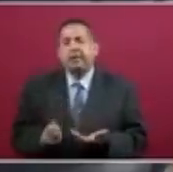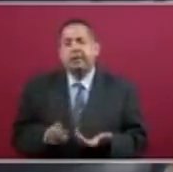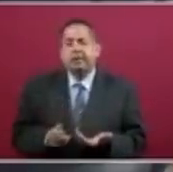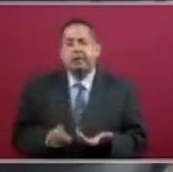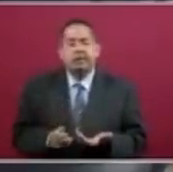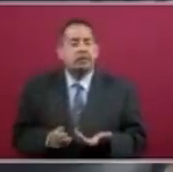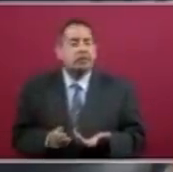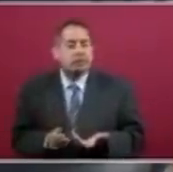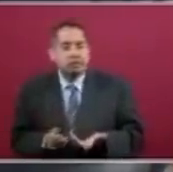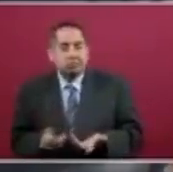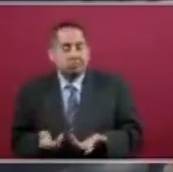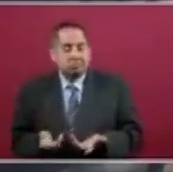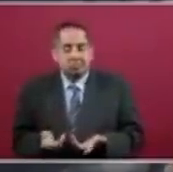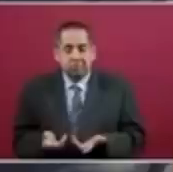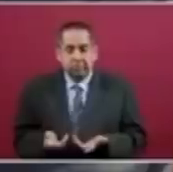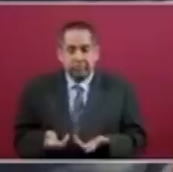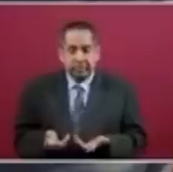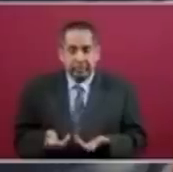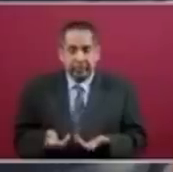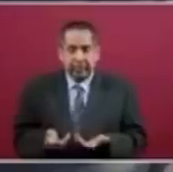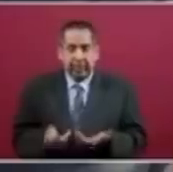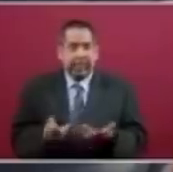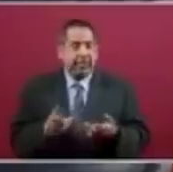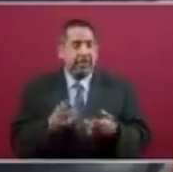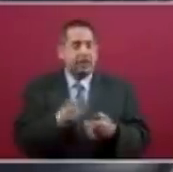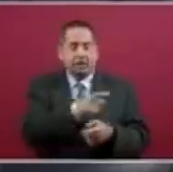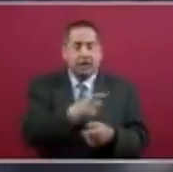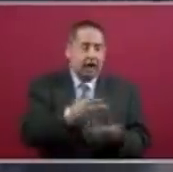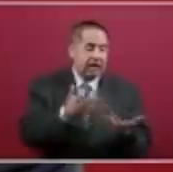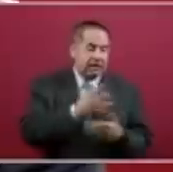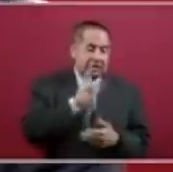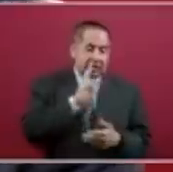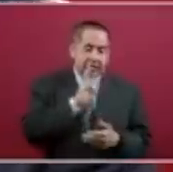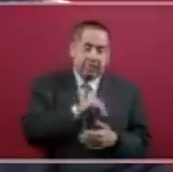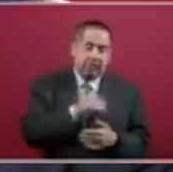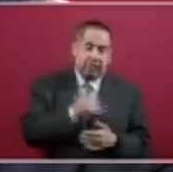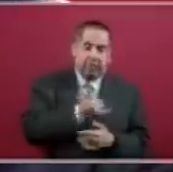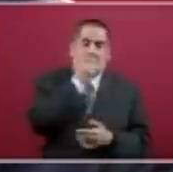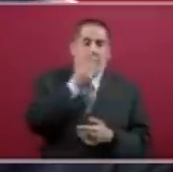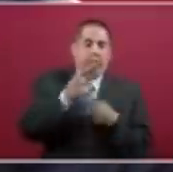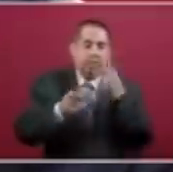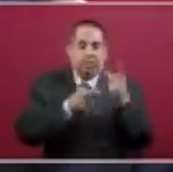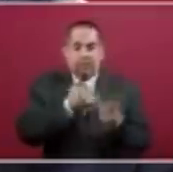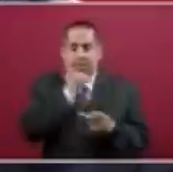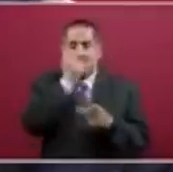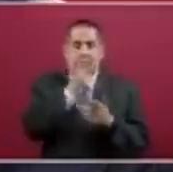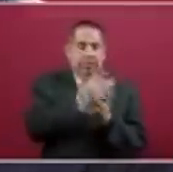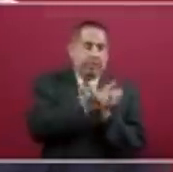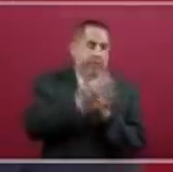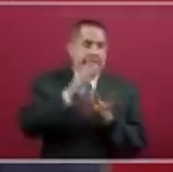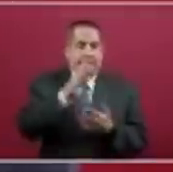el que comete una imprudencia, el que se excede,